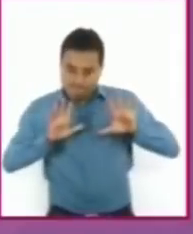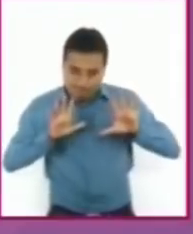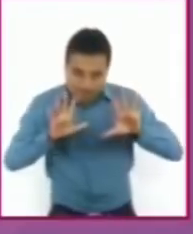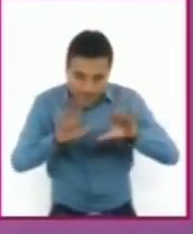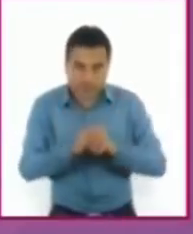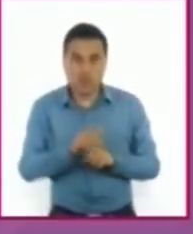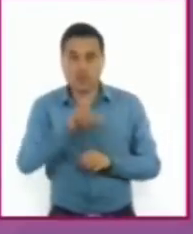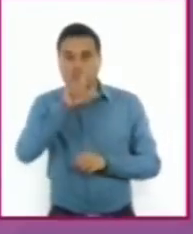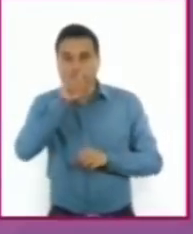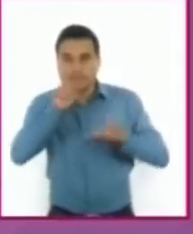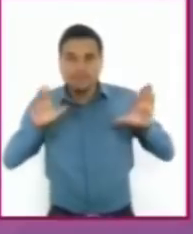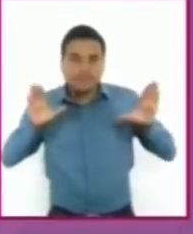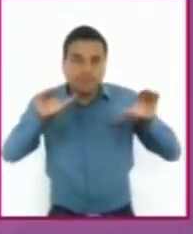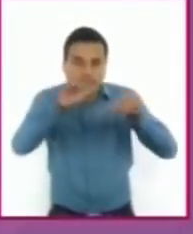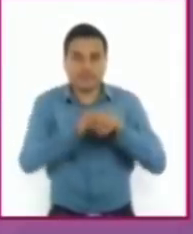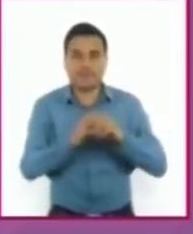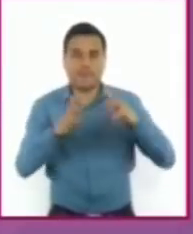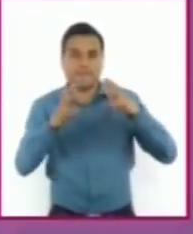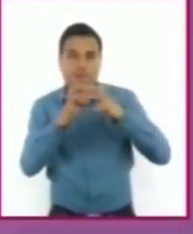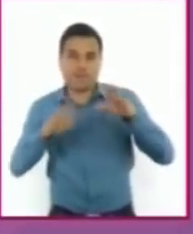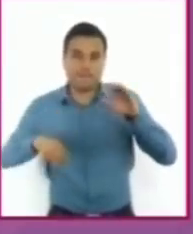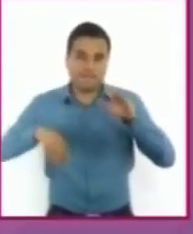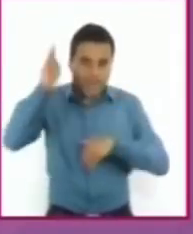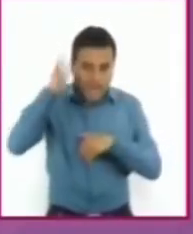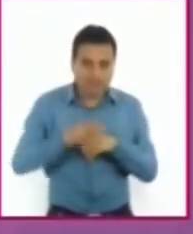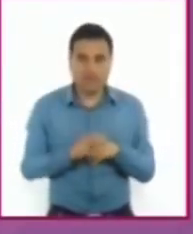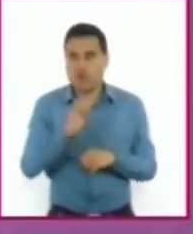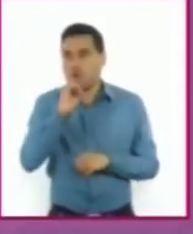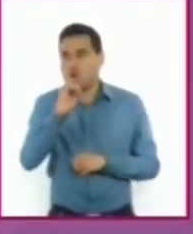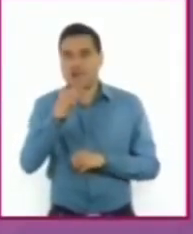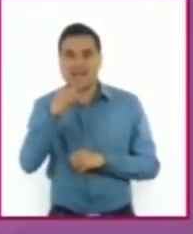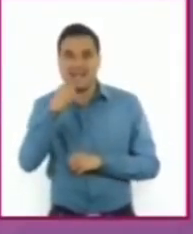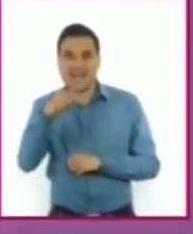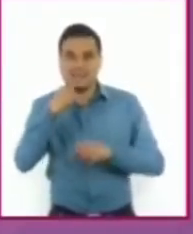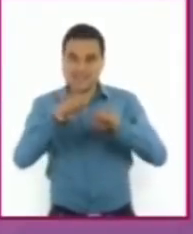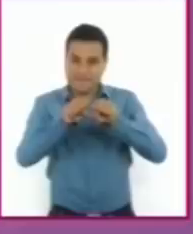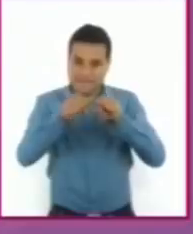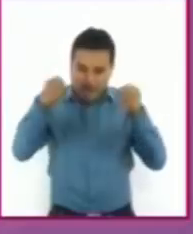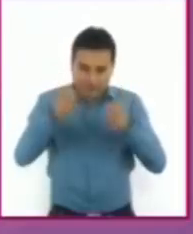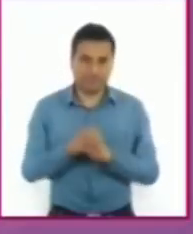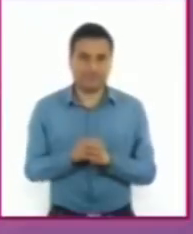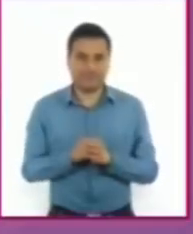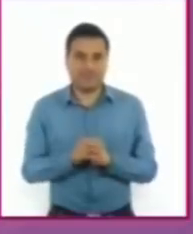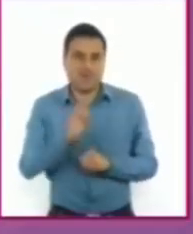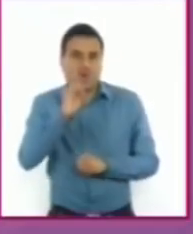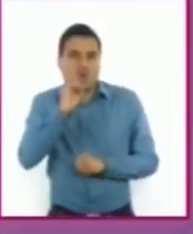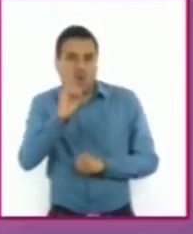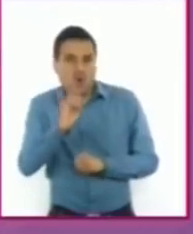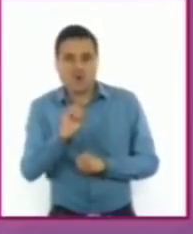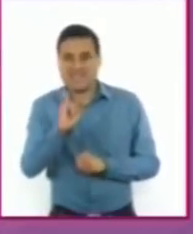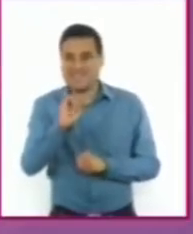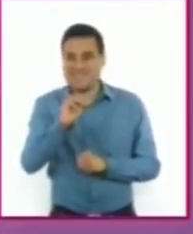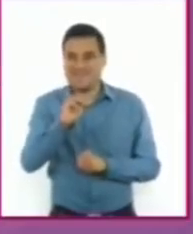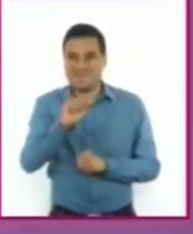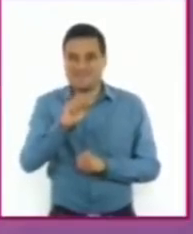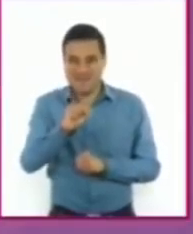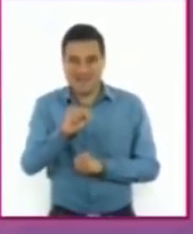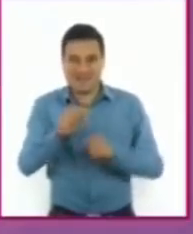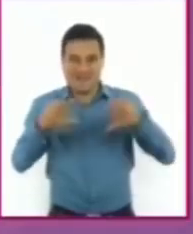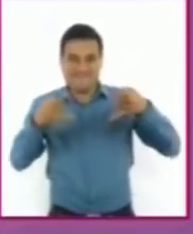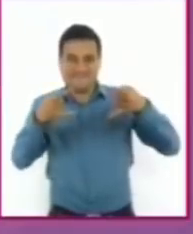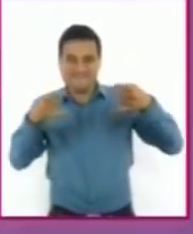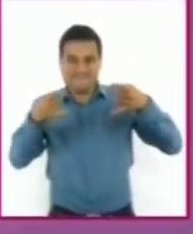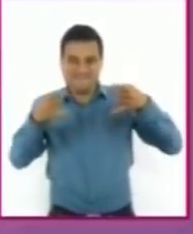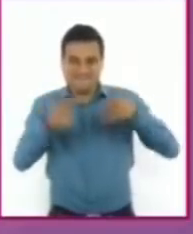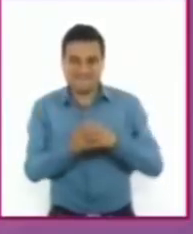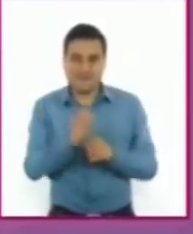ave, al patear una pelota, cuando rompemos un lápiz, la atracción o repulsión entre los imanes, cuando